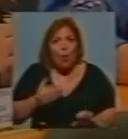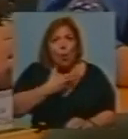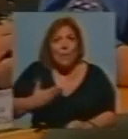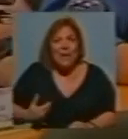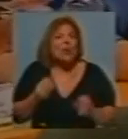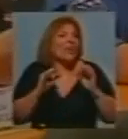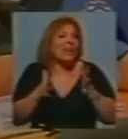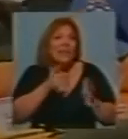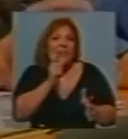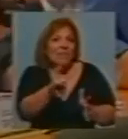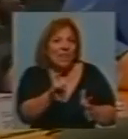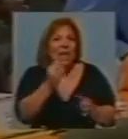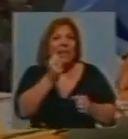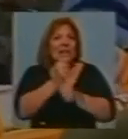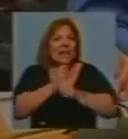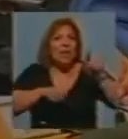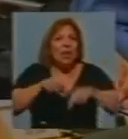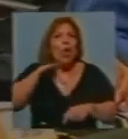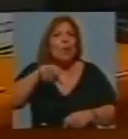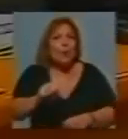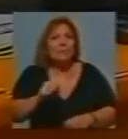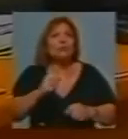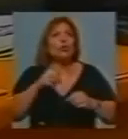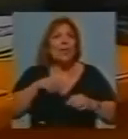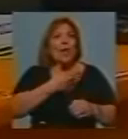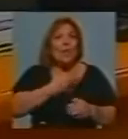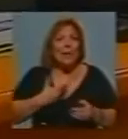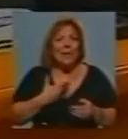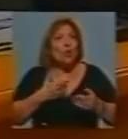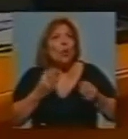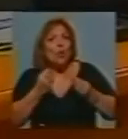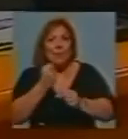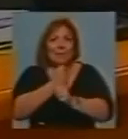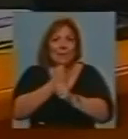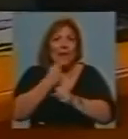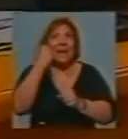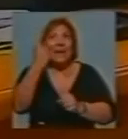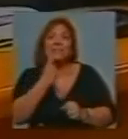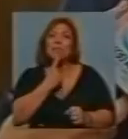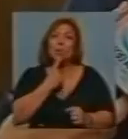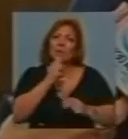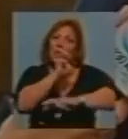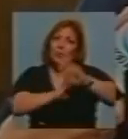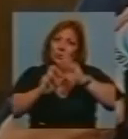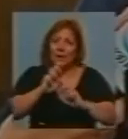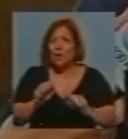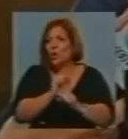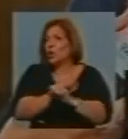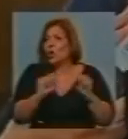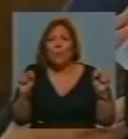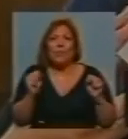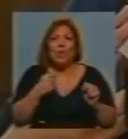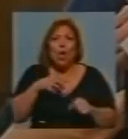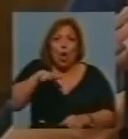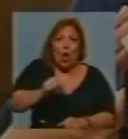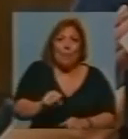compromisos de gestión dentro del Estado, que necesariamente deben abarcar a las gerencias políticas. No podemos establecer